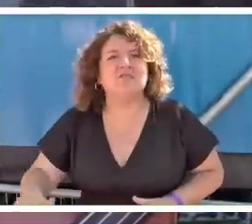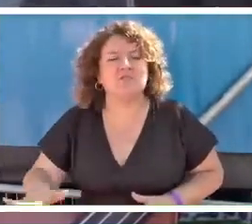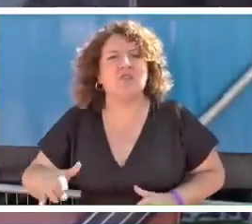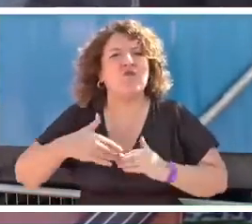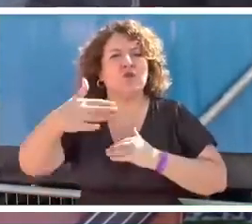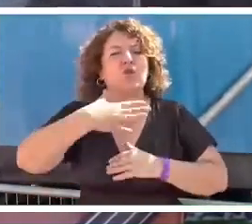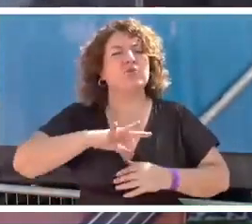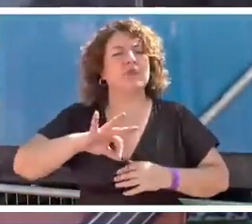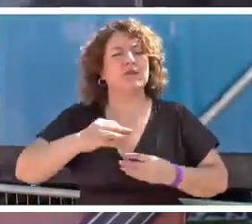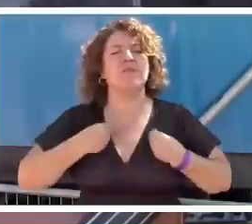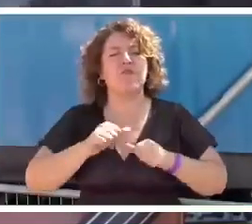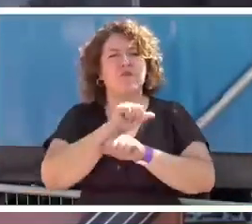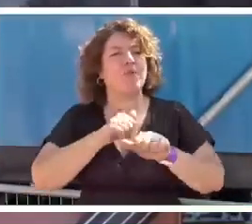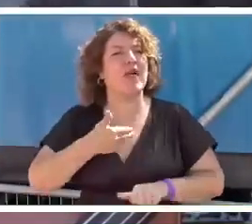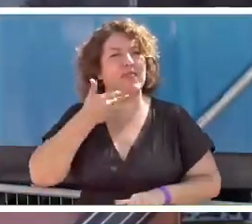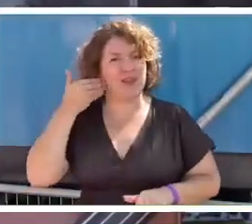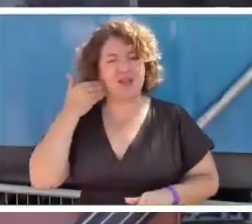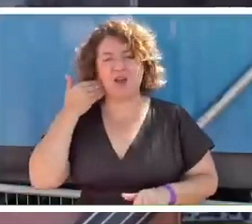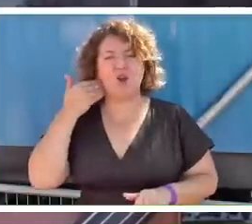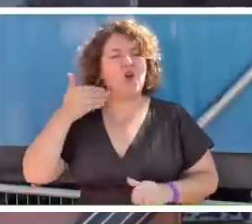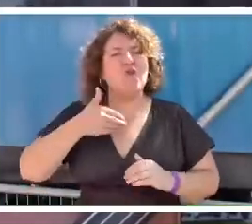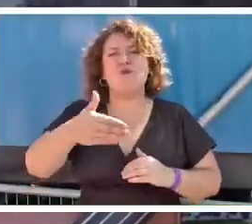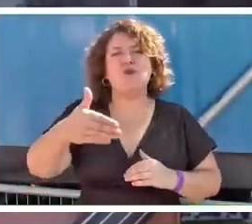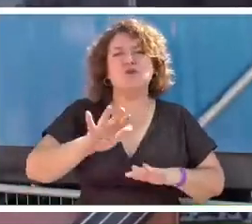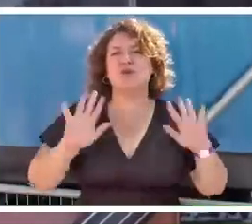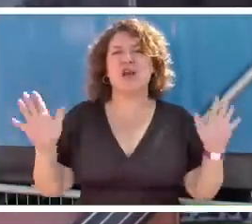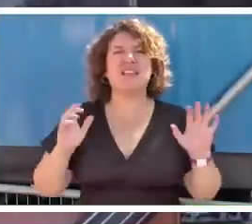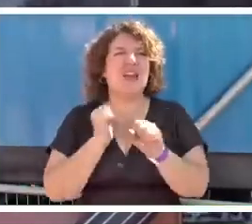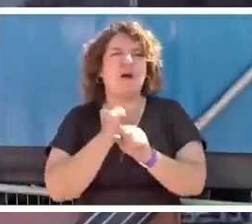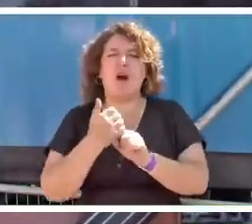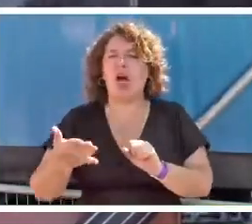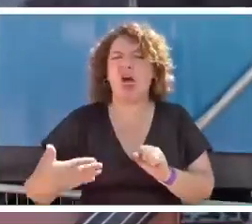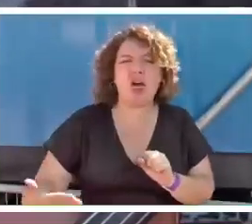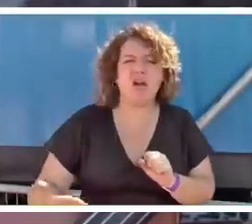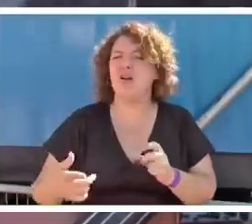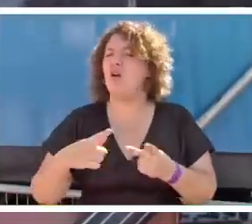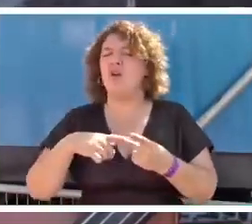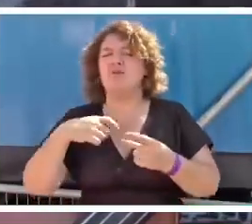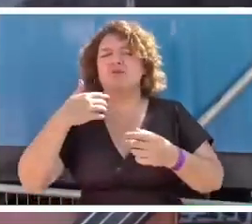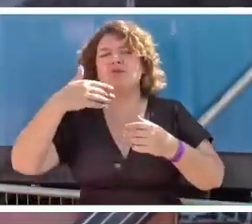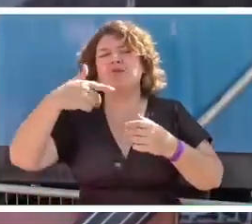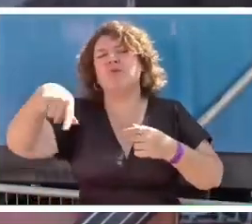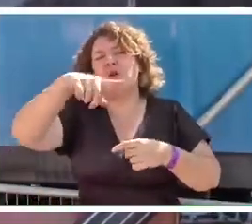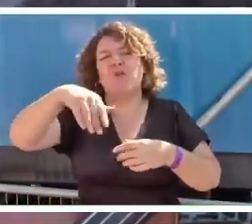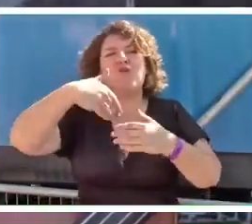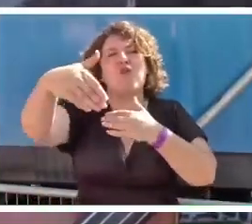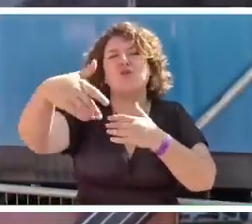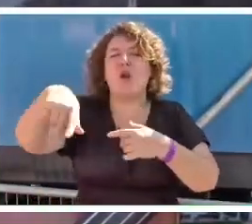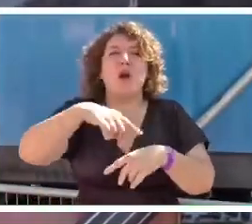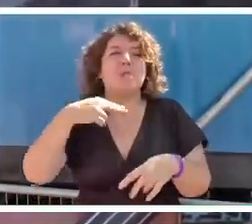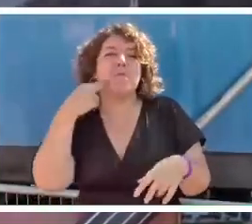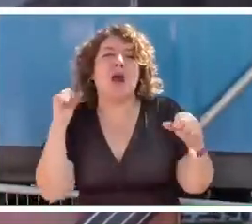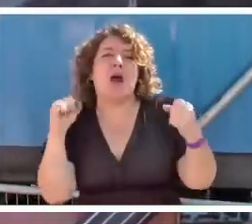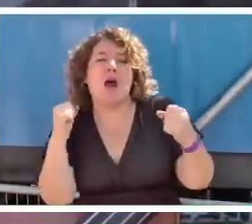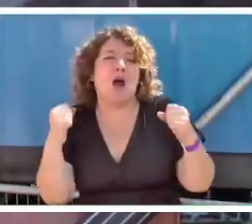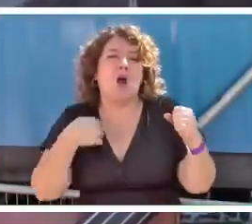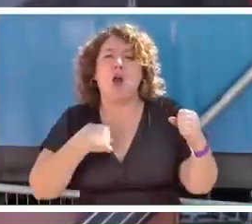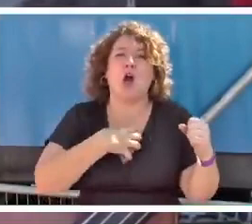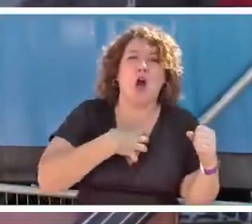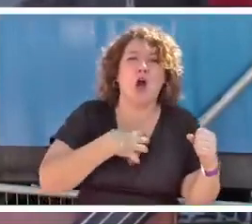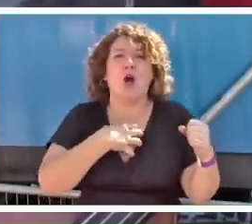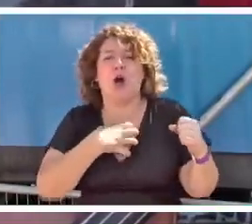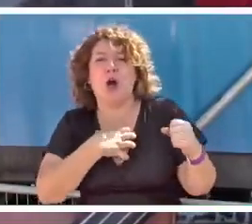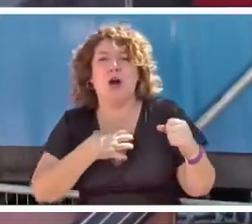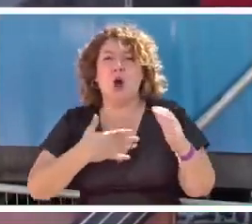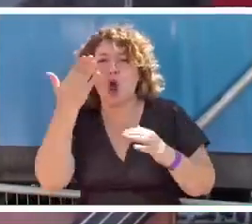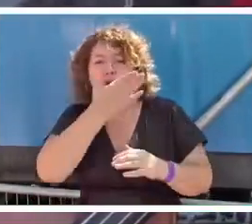con dignidad, que su futuro no pase por un mal empleo, que su futuro no pase por el miedo de no poder ir